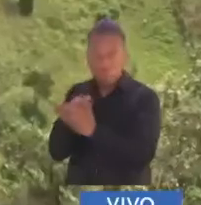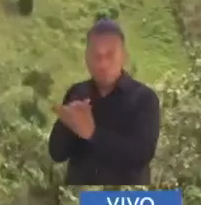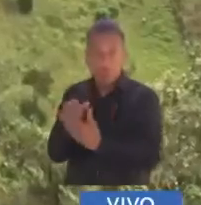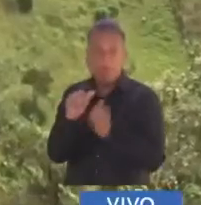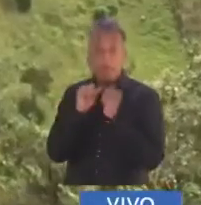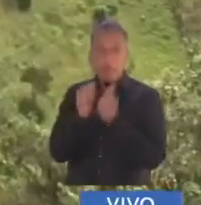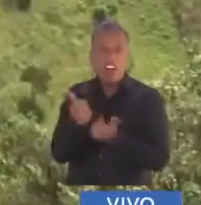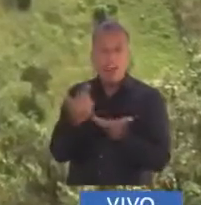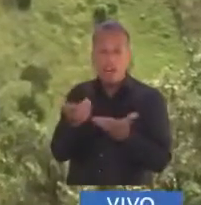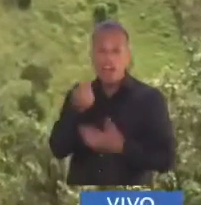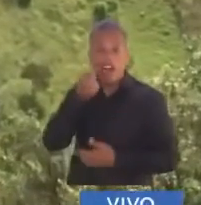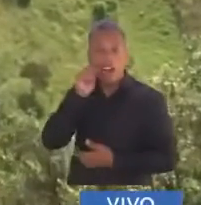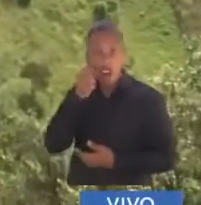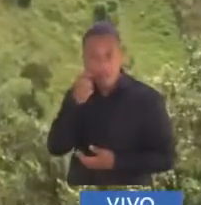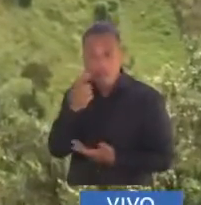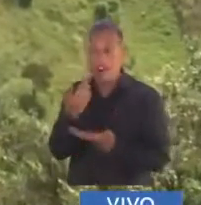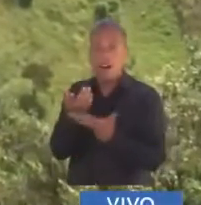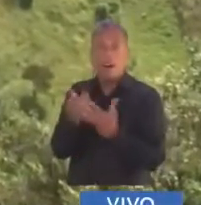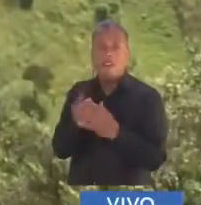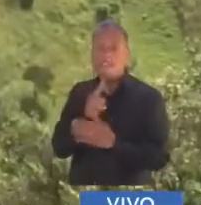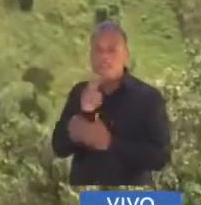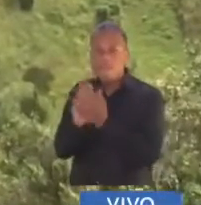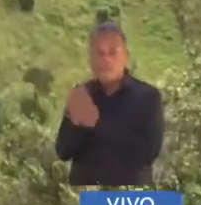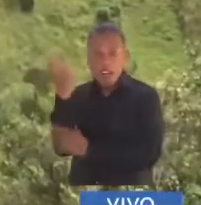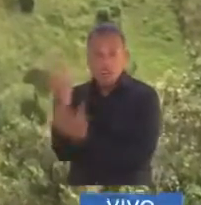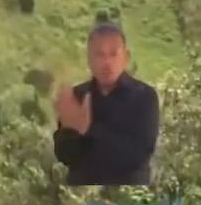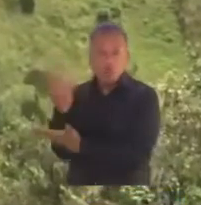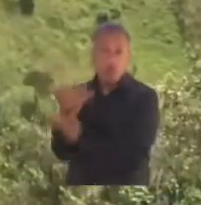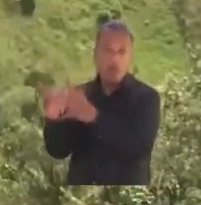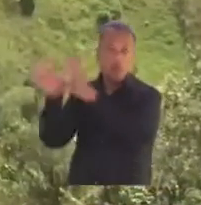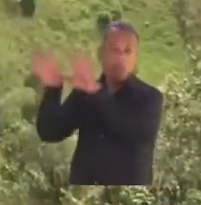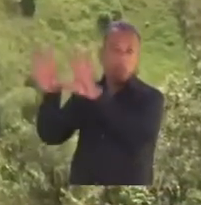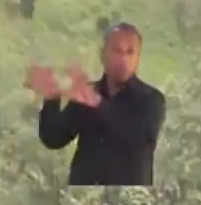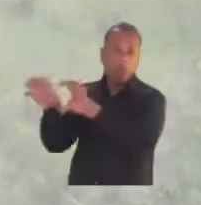de café y también de hortalizas están a punto de perderse.